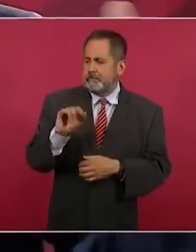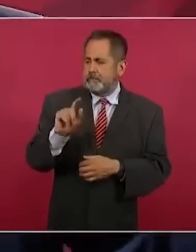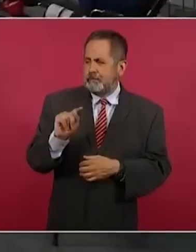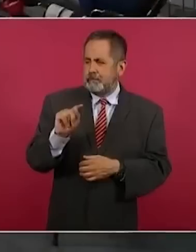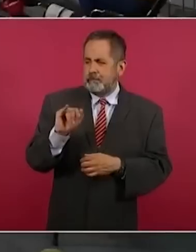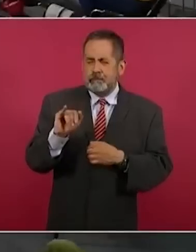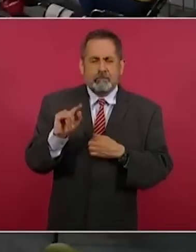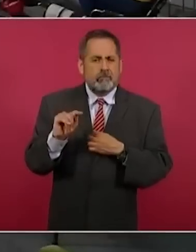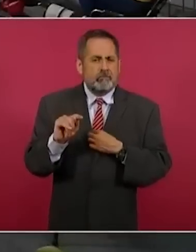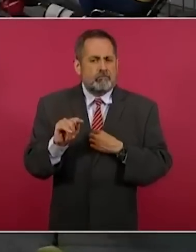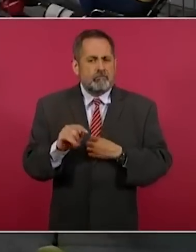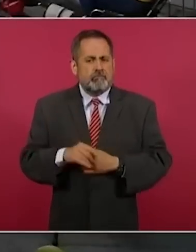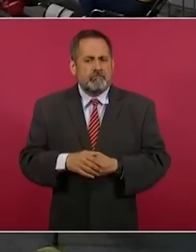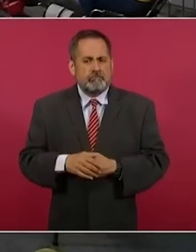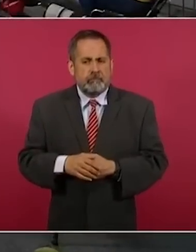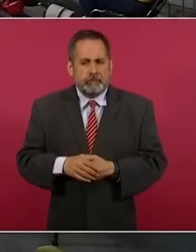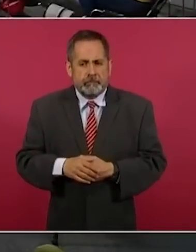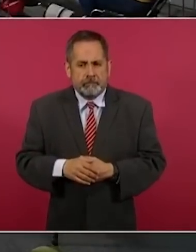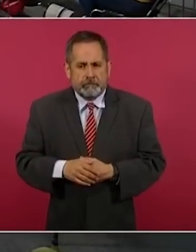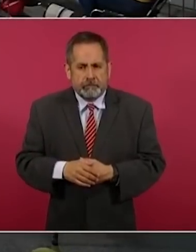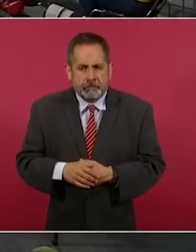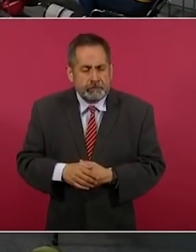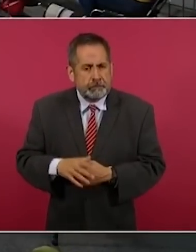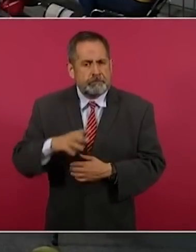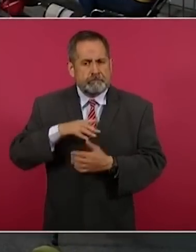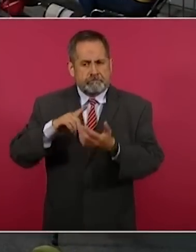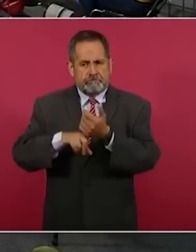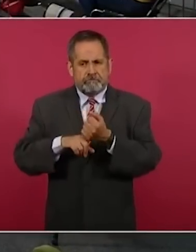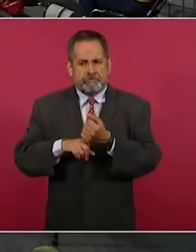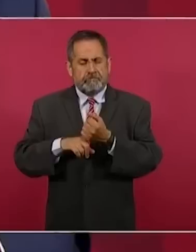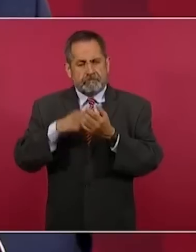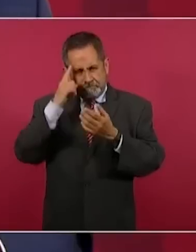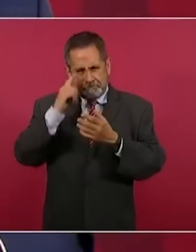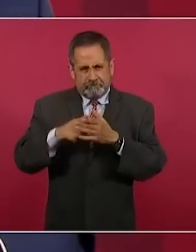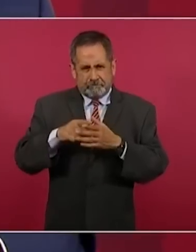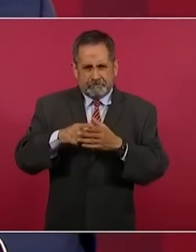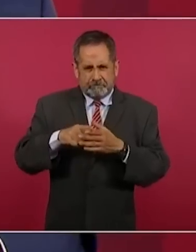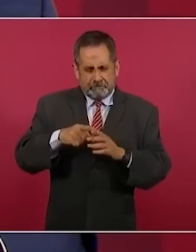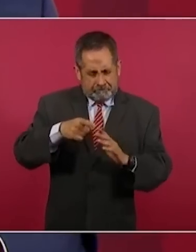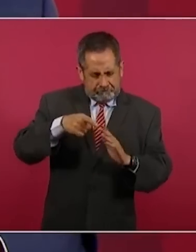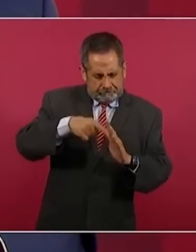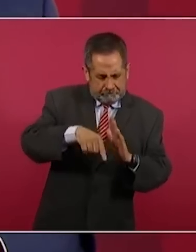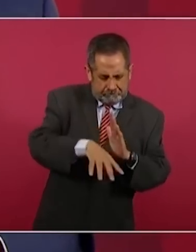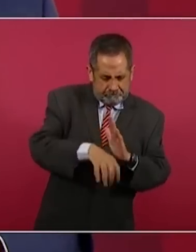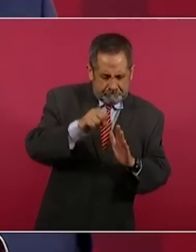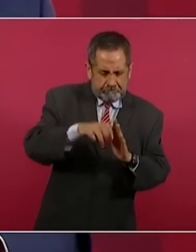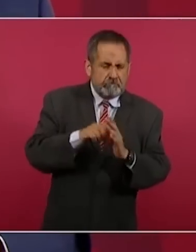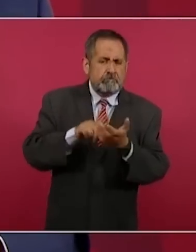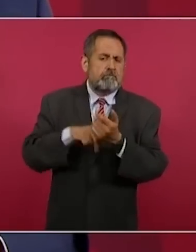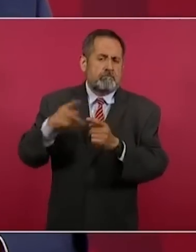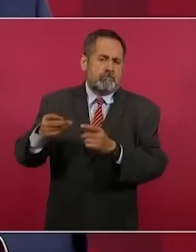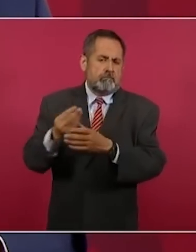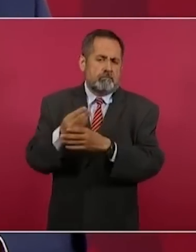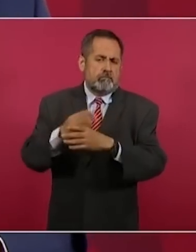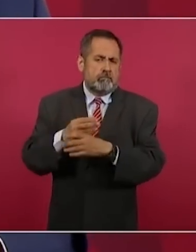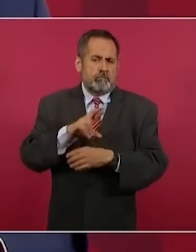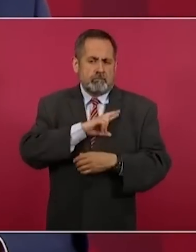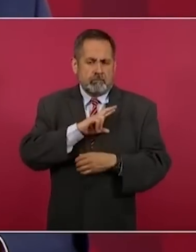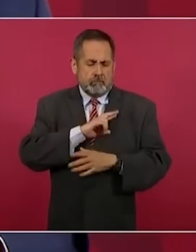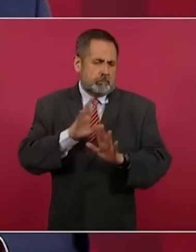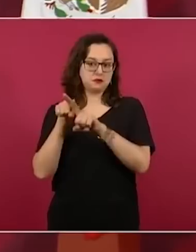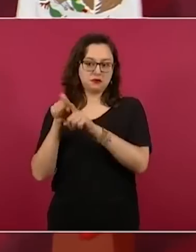ese sistema de explotación particular del